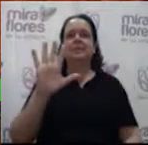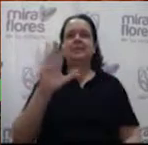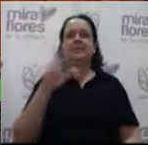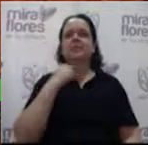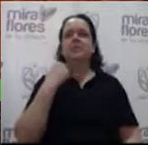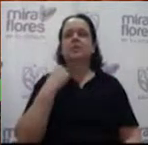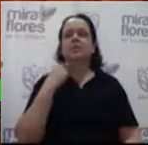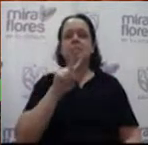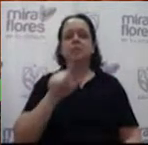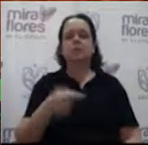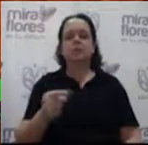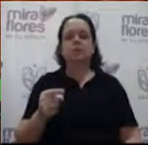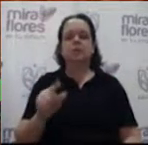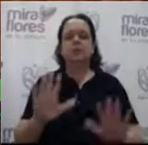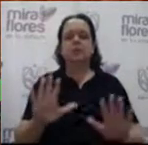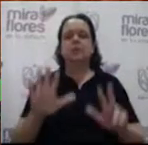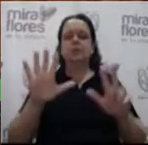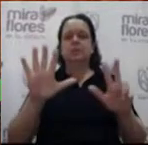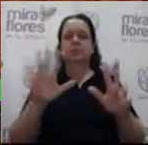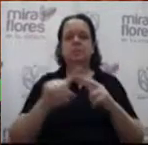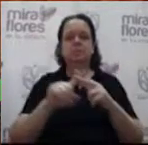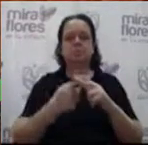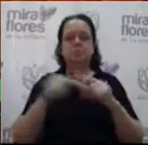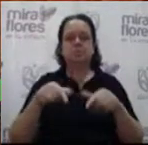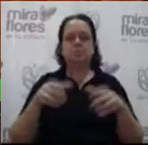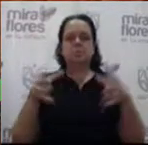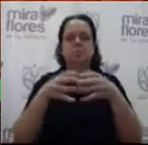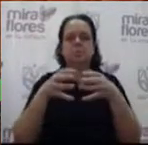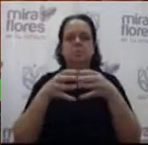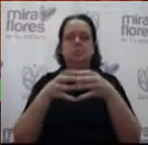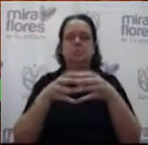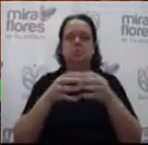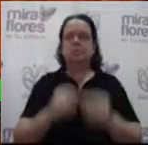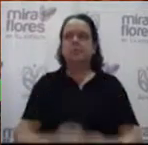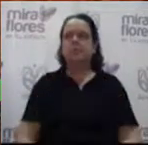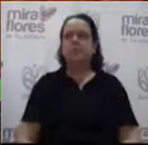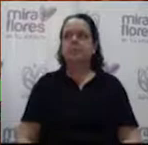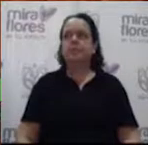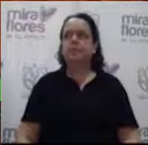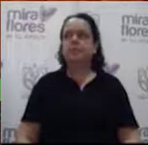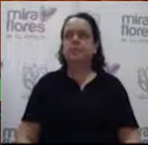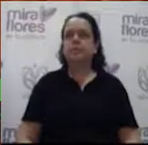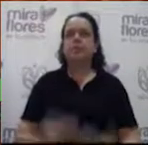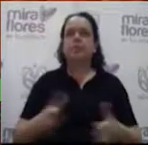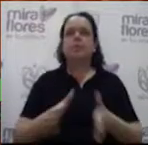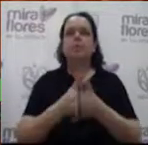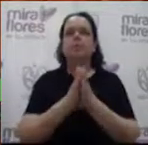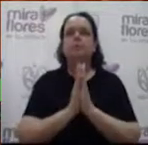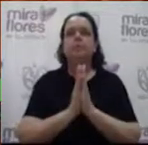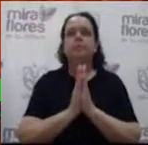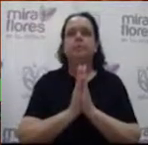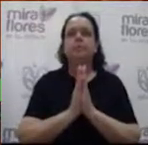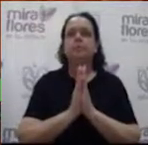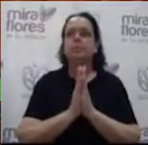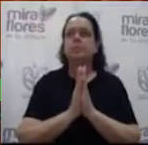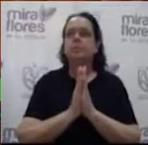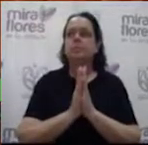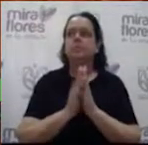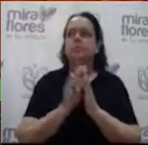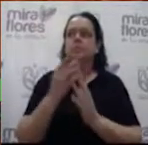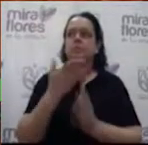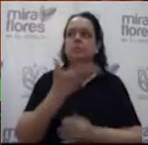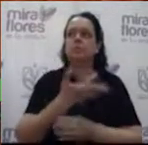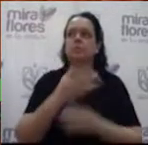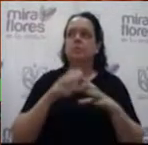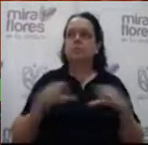Y vamos a dar inicio a nuestra sesión ordinaria de la fecha. Vamos a pedirle a nuestra Secretaria